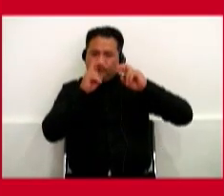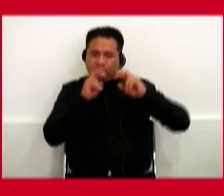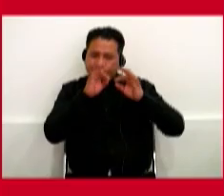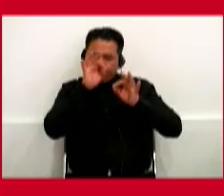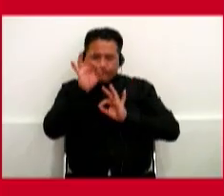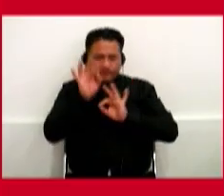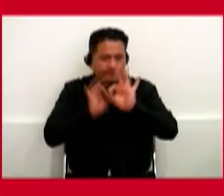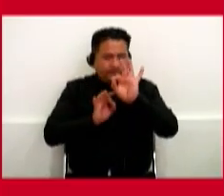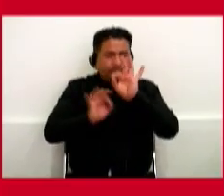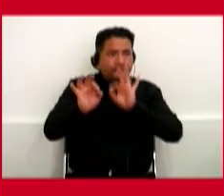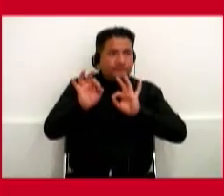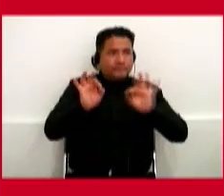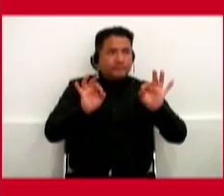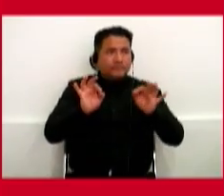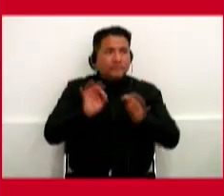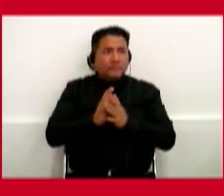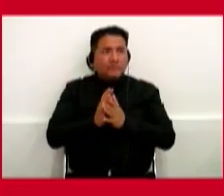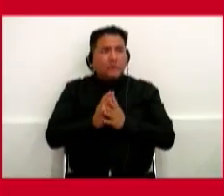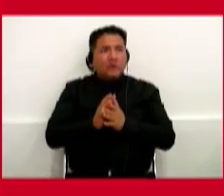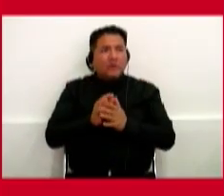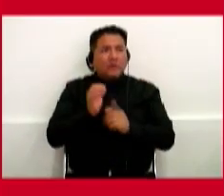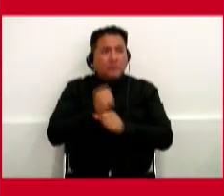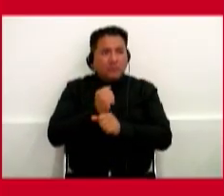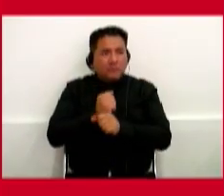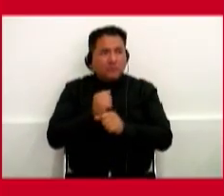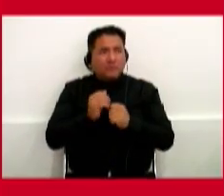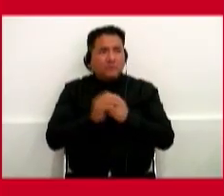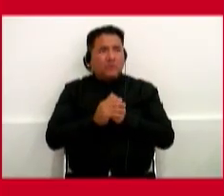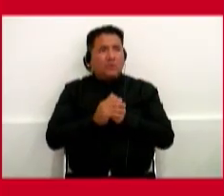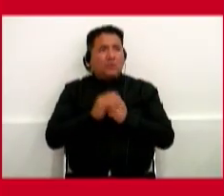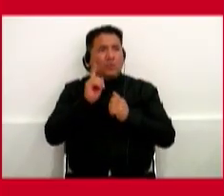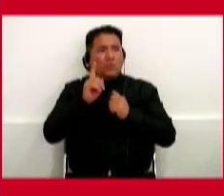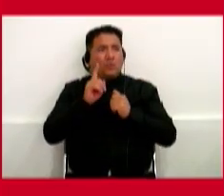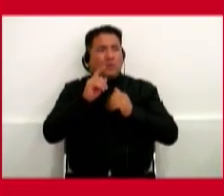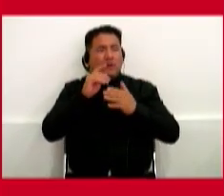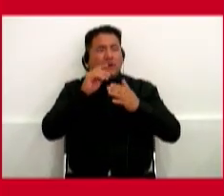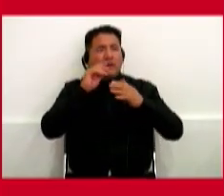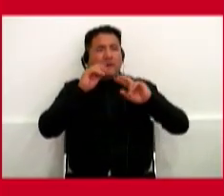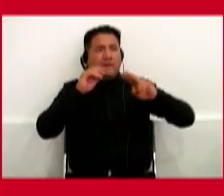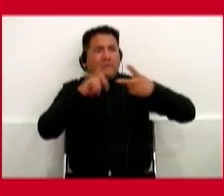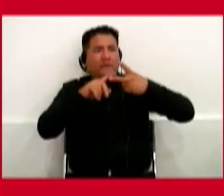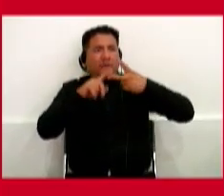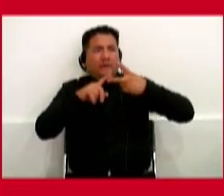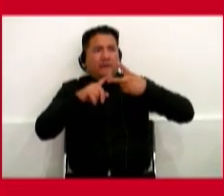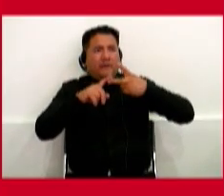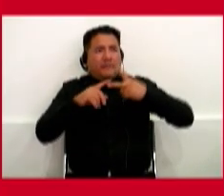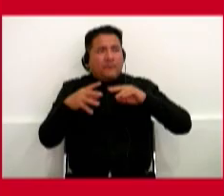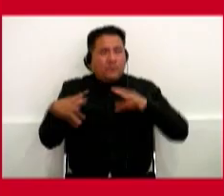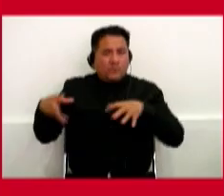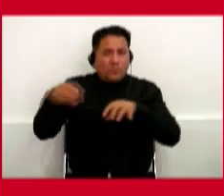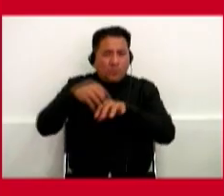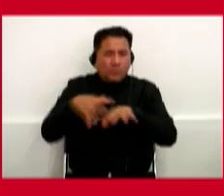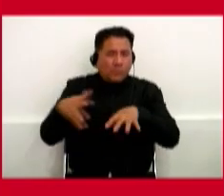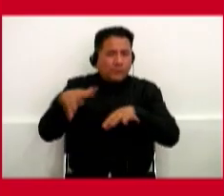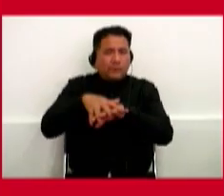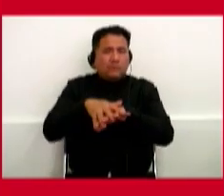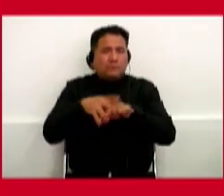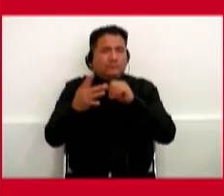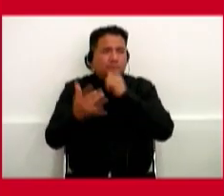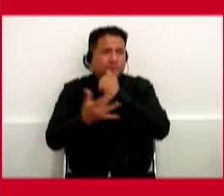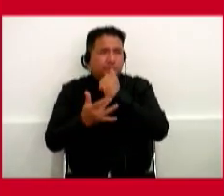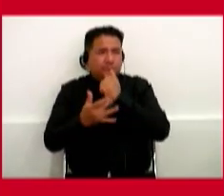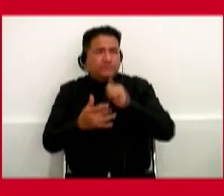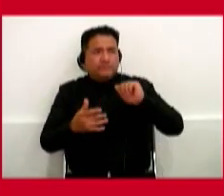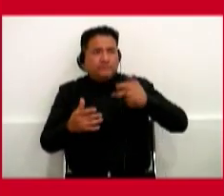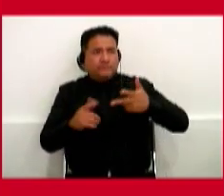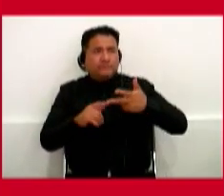implementación técnica, una fase de demoblast y una fase de sustentabilidad. Durante la fase operacional vamos a